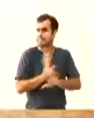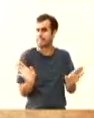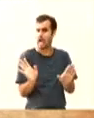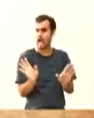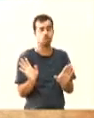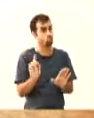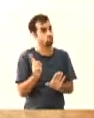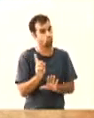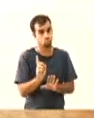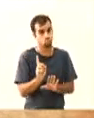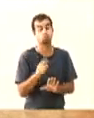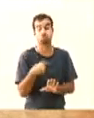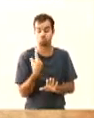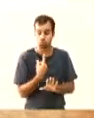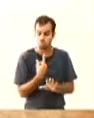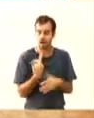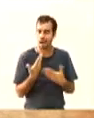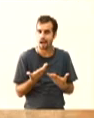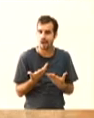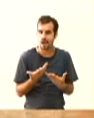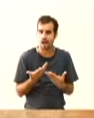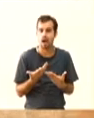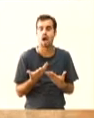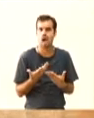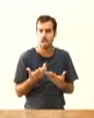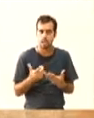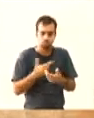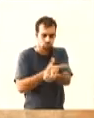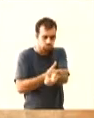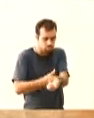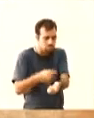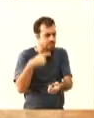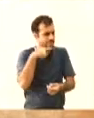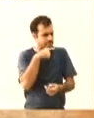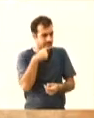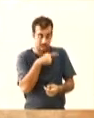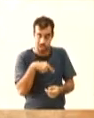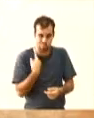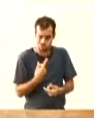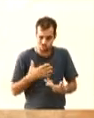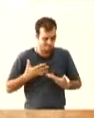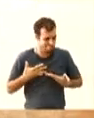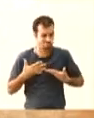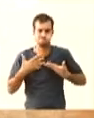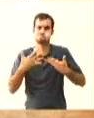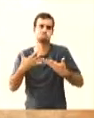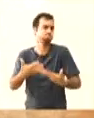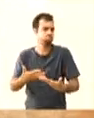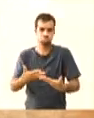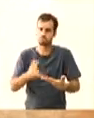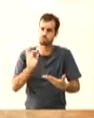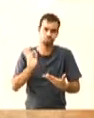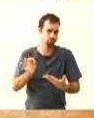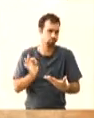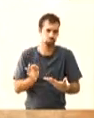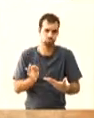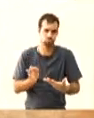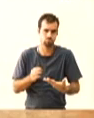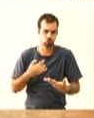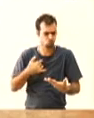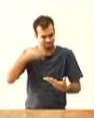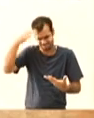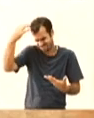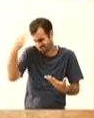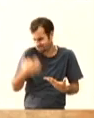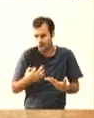más que una decisión por pertenecer a algún sector de la salud, es algo humanitario, es una condición humanista, es una